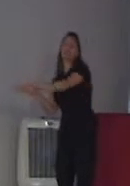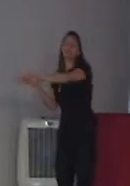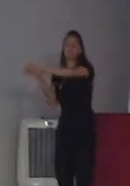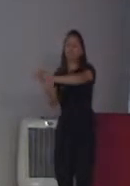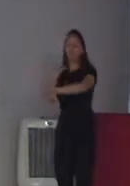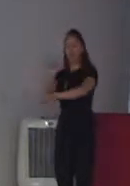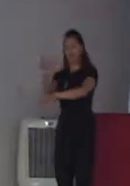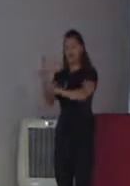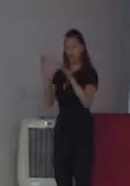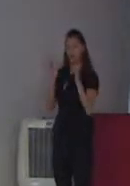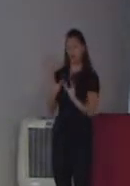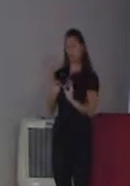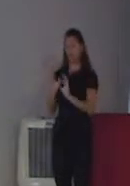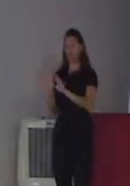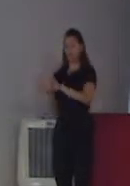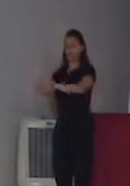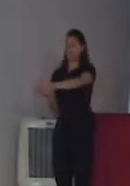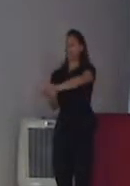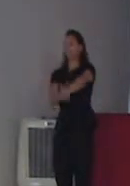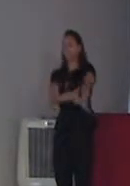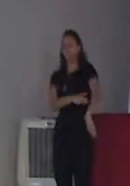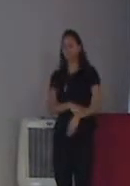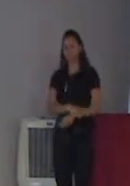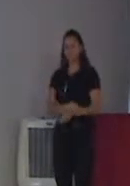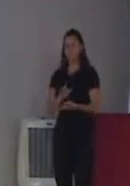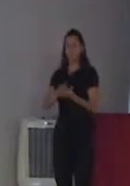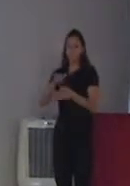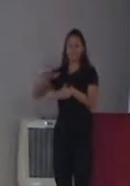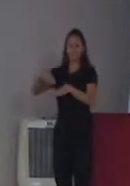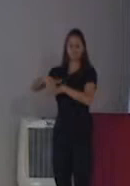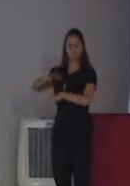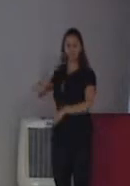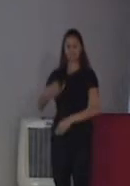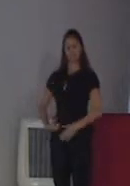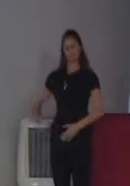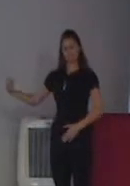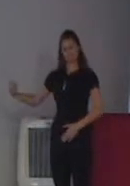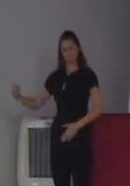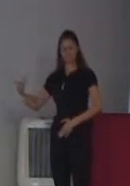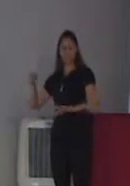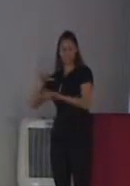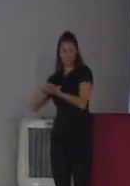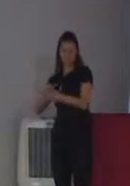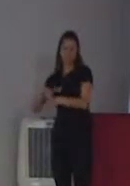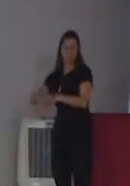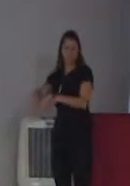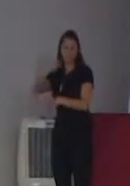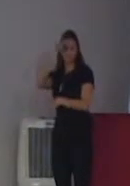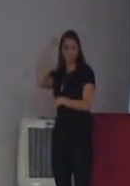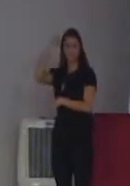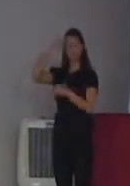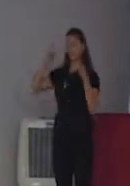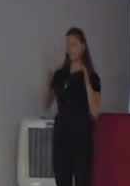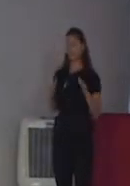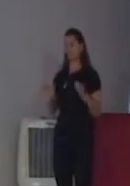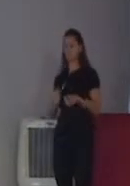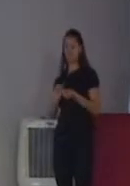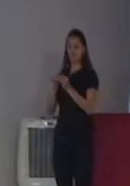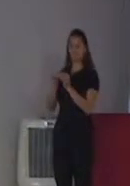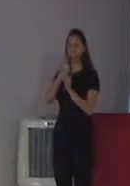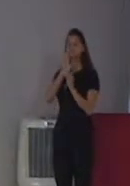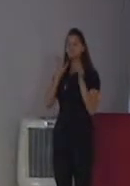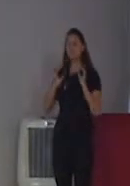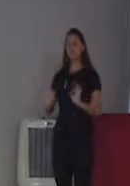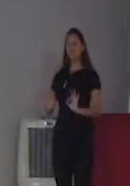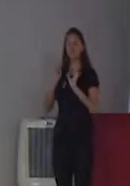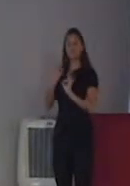del cuerpo perfecto y ahí viene todo lo que posteriormente será el machismo. O sea, porque se construye el cuerpo de una manera. ¿Y quiénes son los que tienen